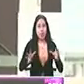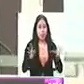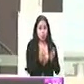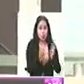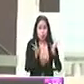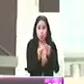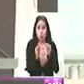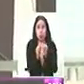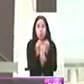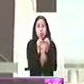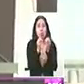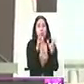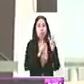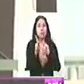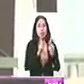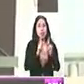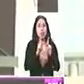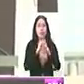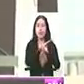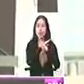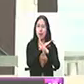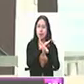concentraciones masivas de gente.